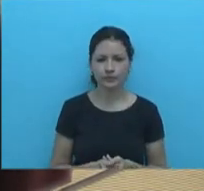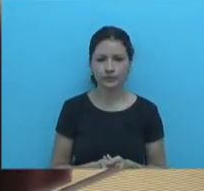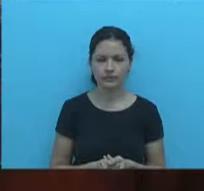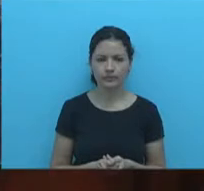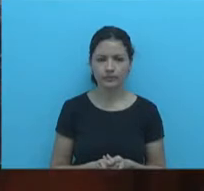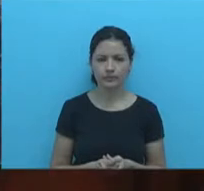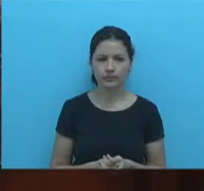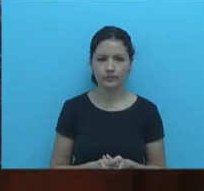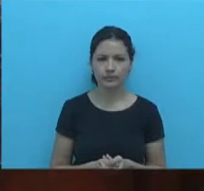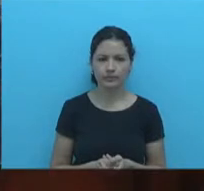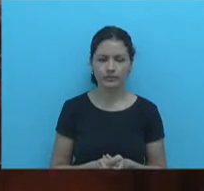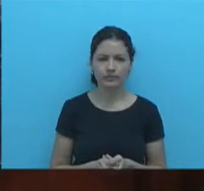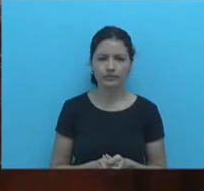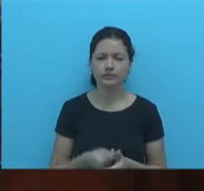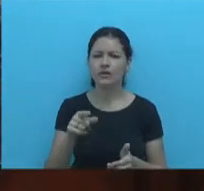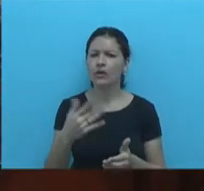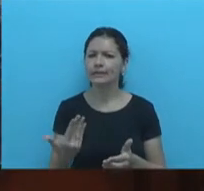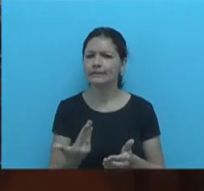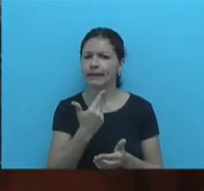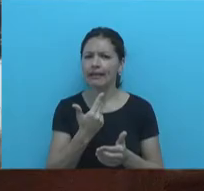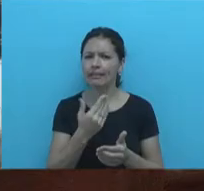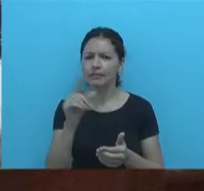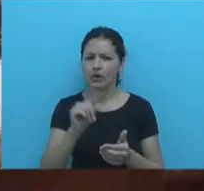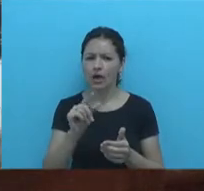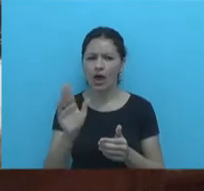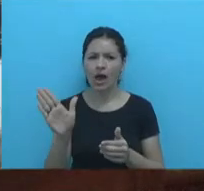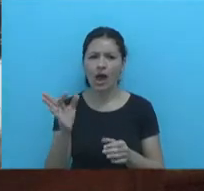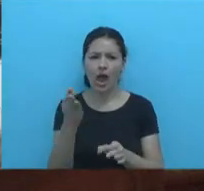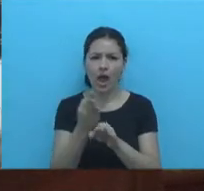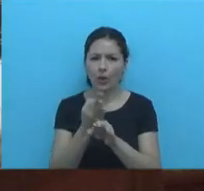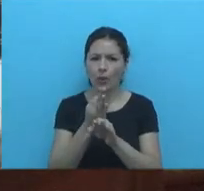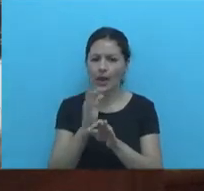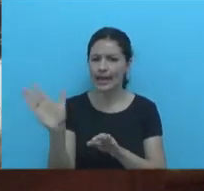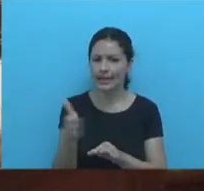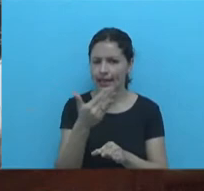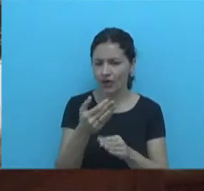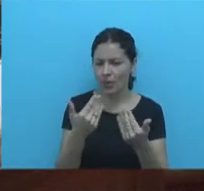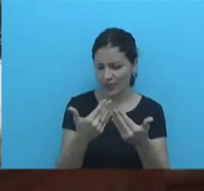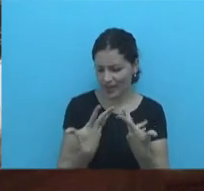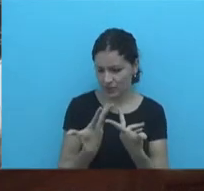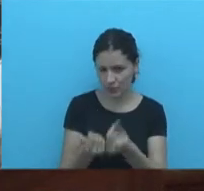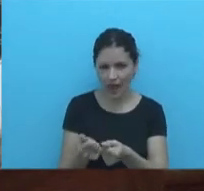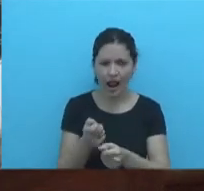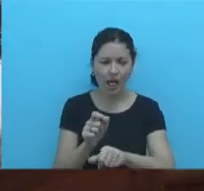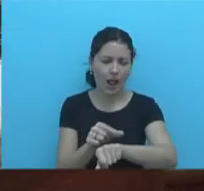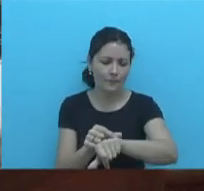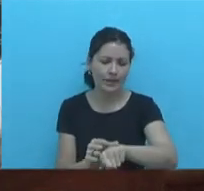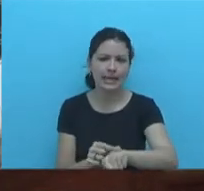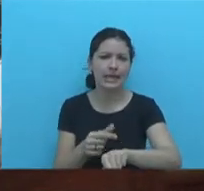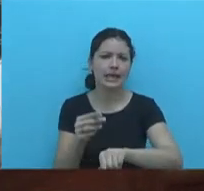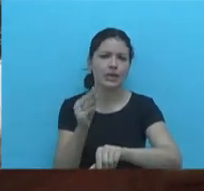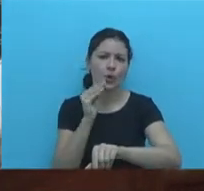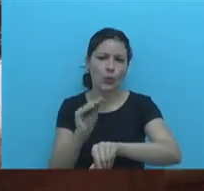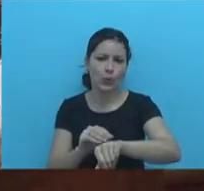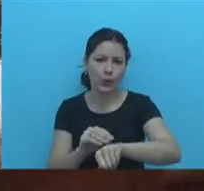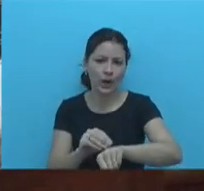Sería accidentes menores. Todas las escuelas tienen un botiquín de primeros auxilios y creo no sé si es necesario una